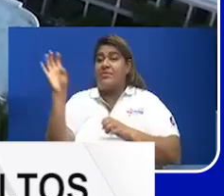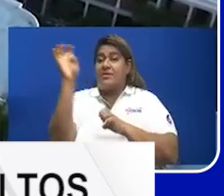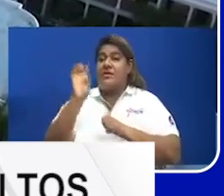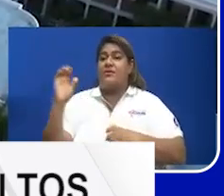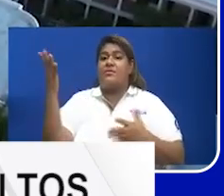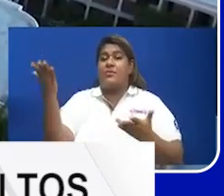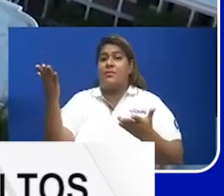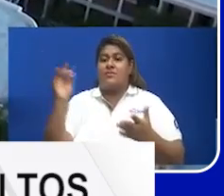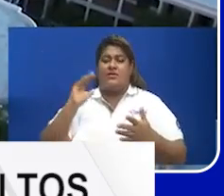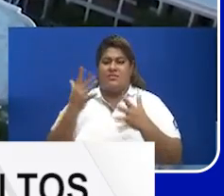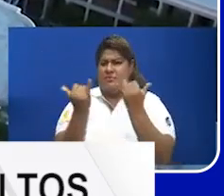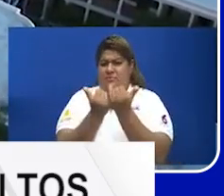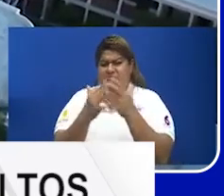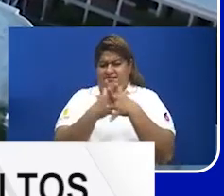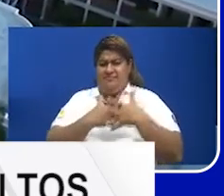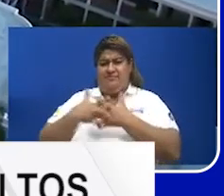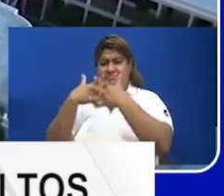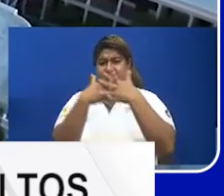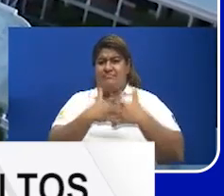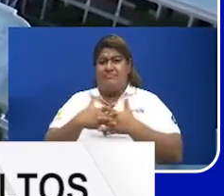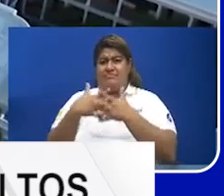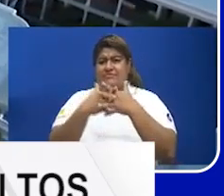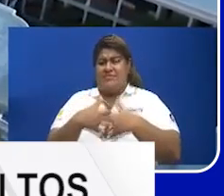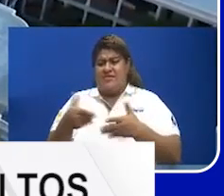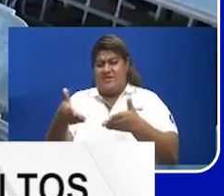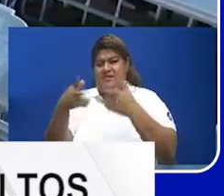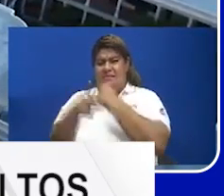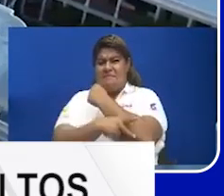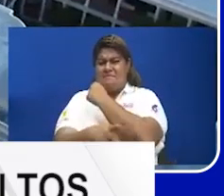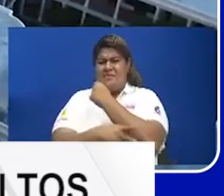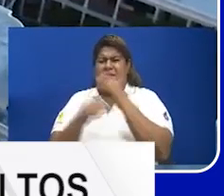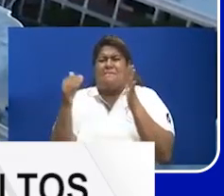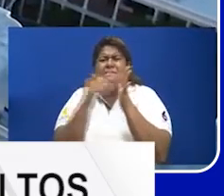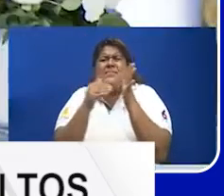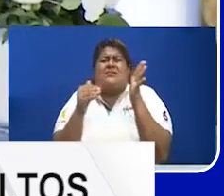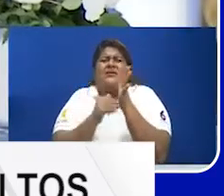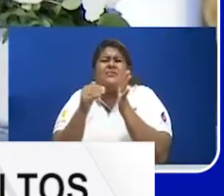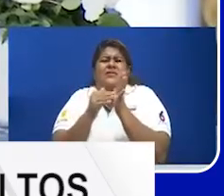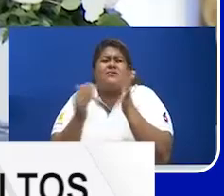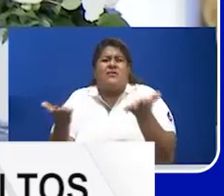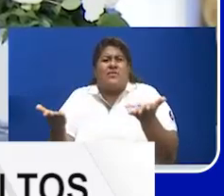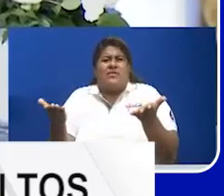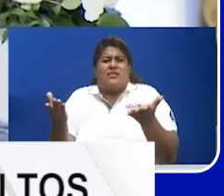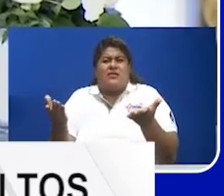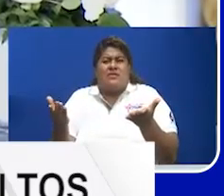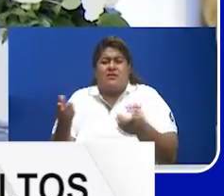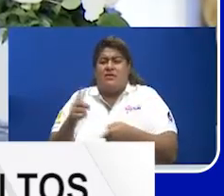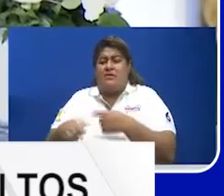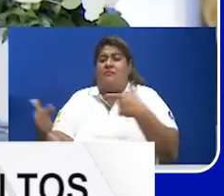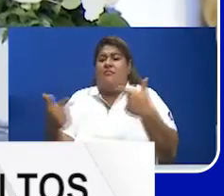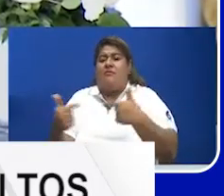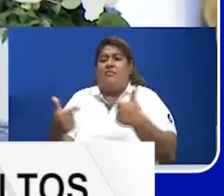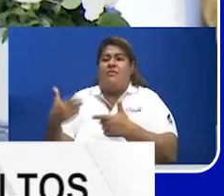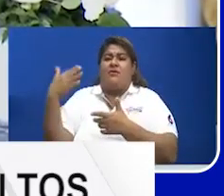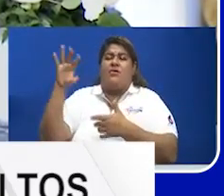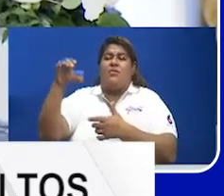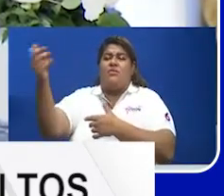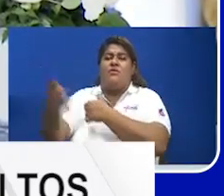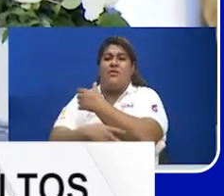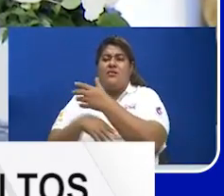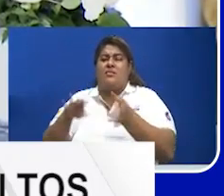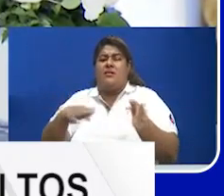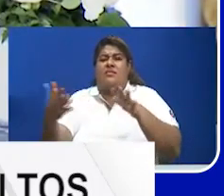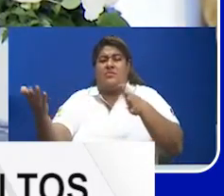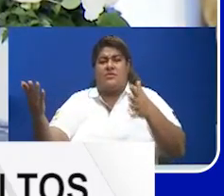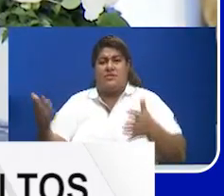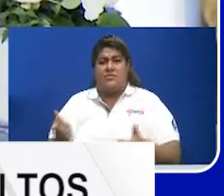a celebrar en grande, congregándonos en las plazas y parques por la tarde, junto a nuestro